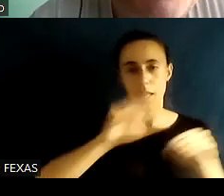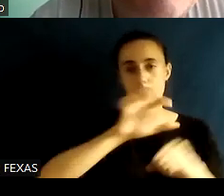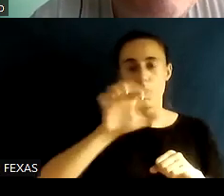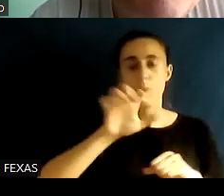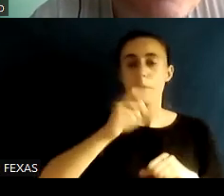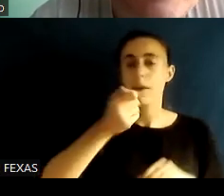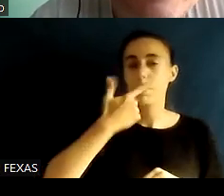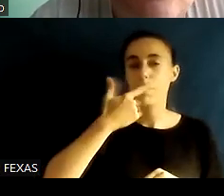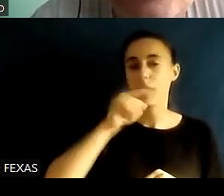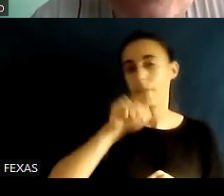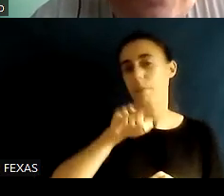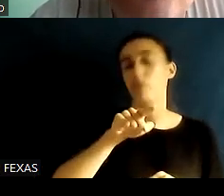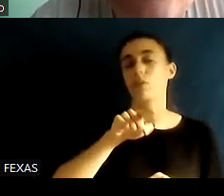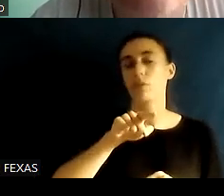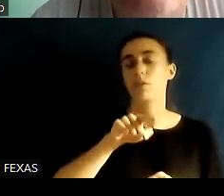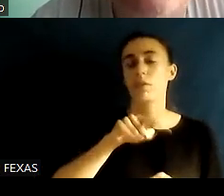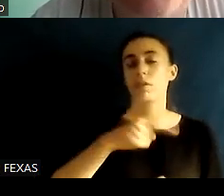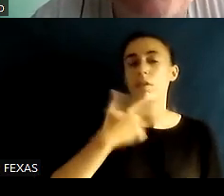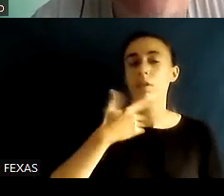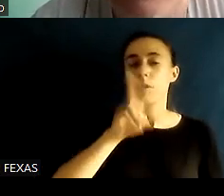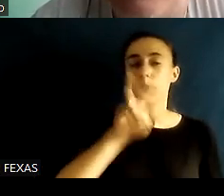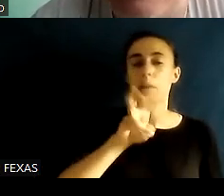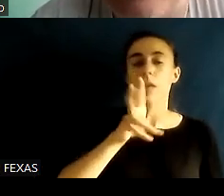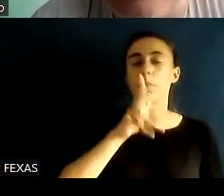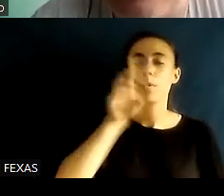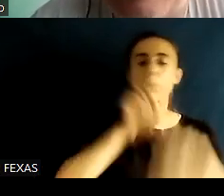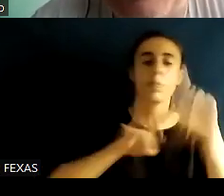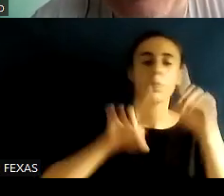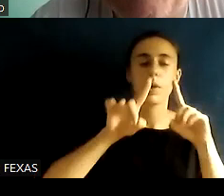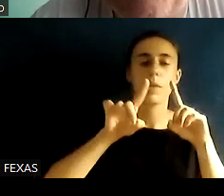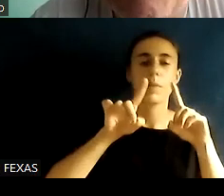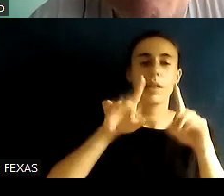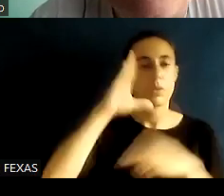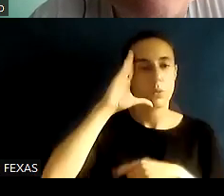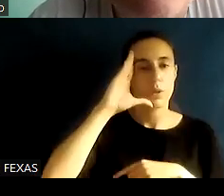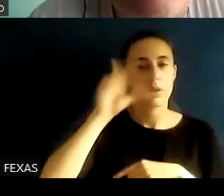también, en el tratamiento de los trastornos del sueño, nerviosismo y ansiedad.